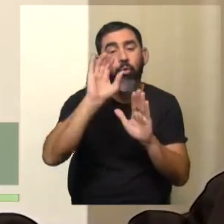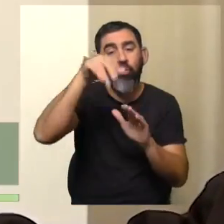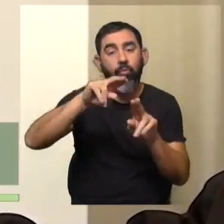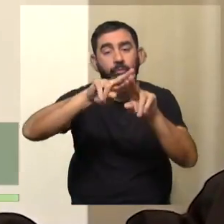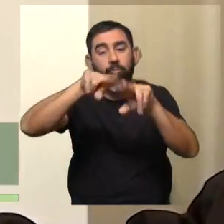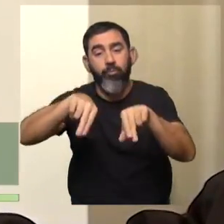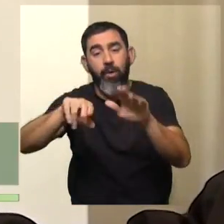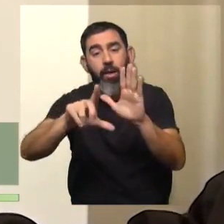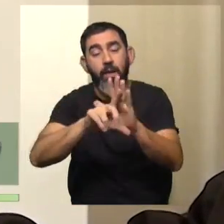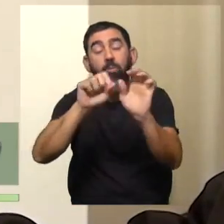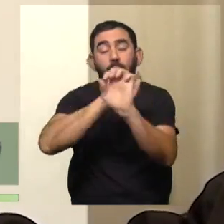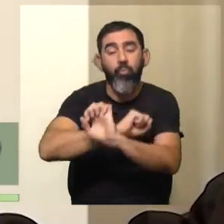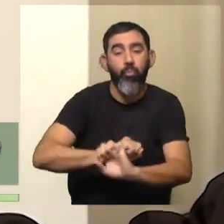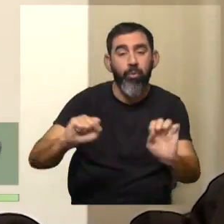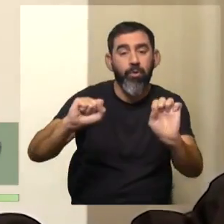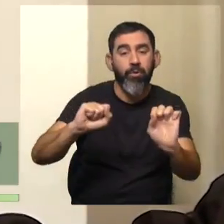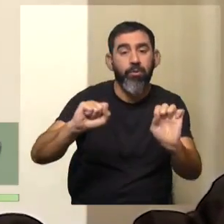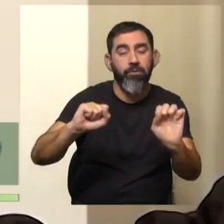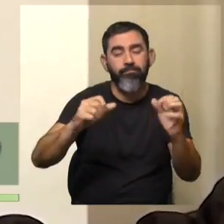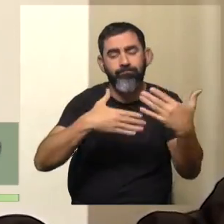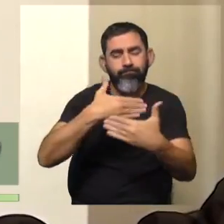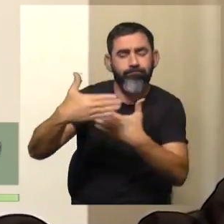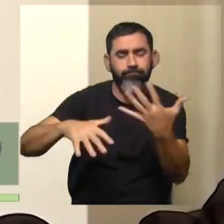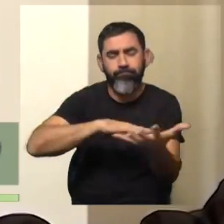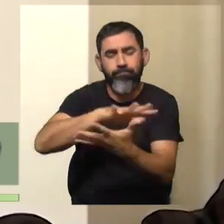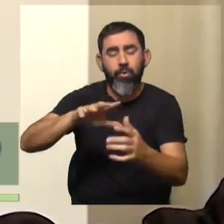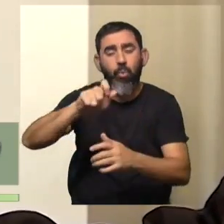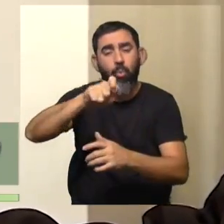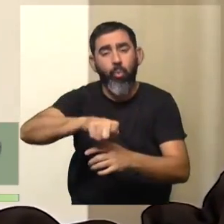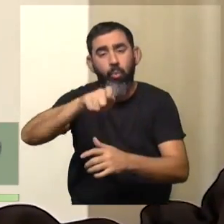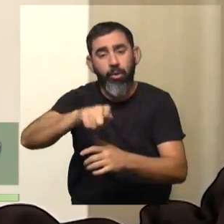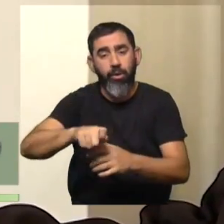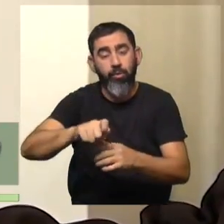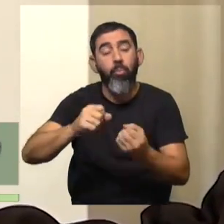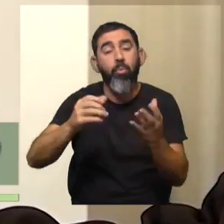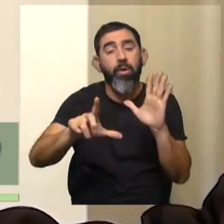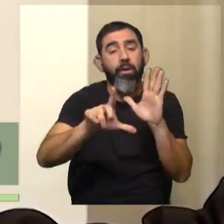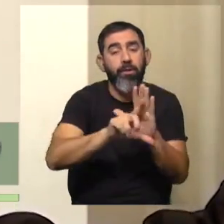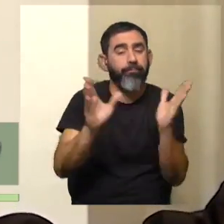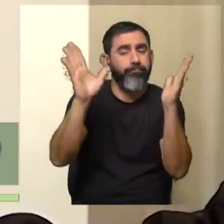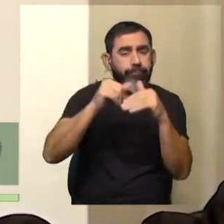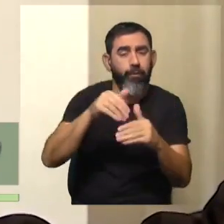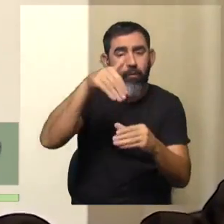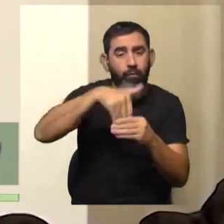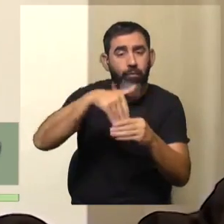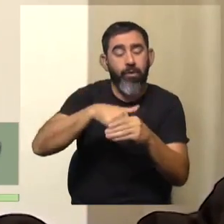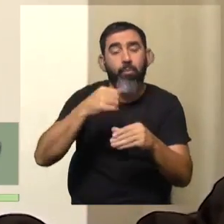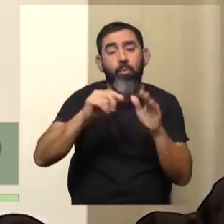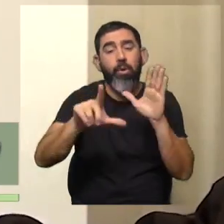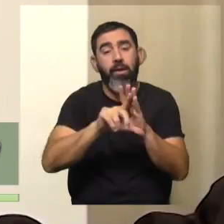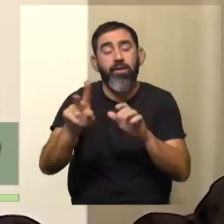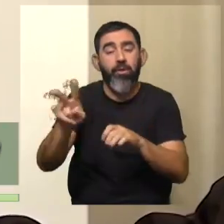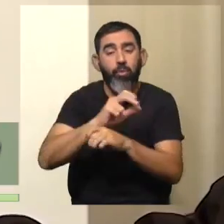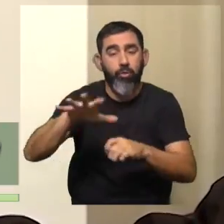derogar una ley puede ser un camino demasiado intrincado desde el punto de vista jurídico porque hay leyes que no se pueden llevar a referéndum como las leyes de seguridad